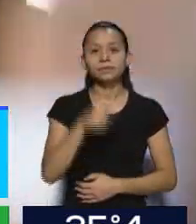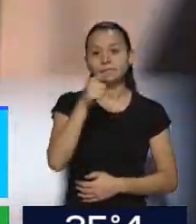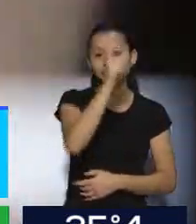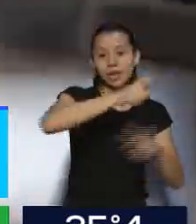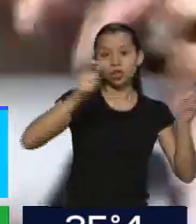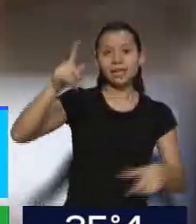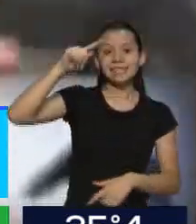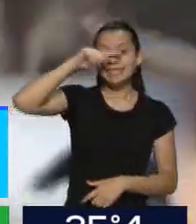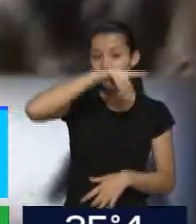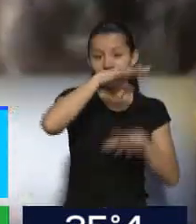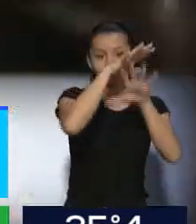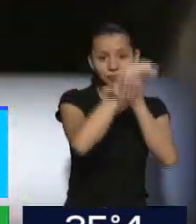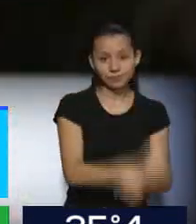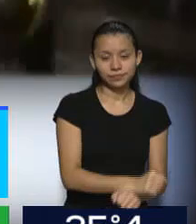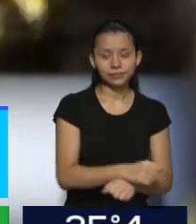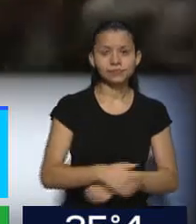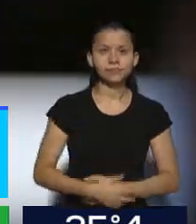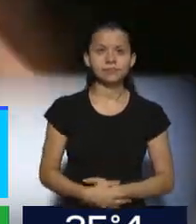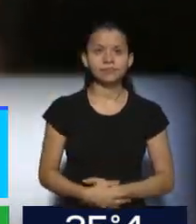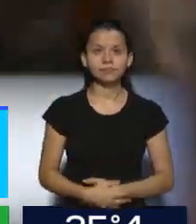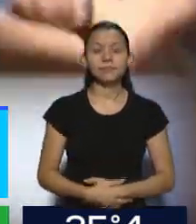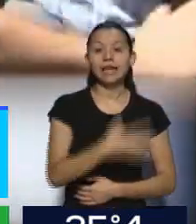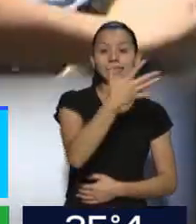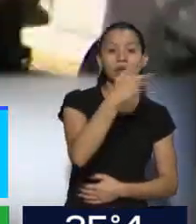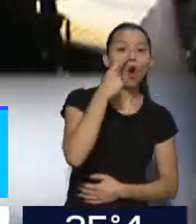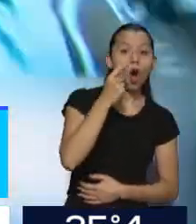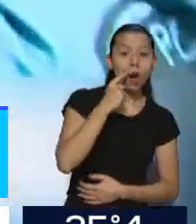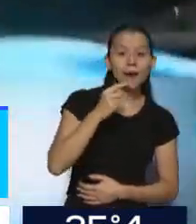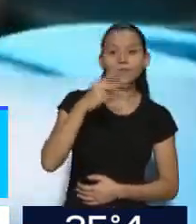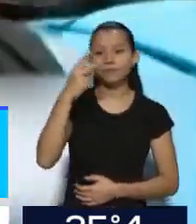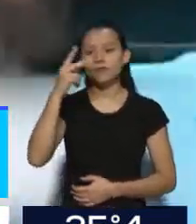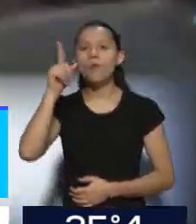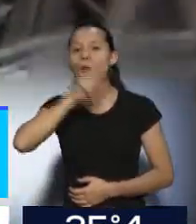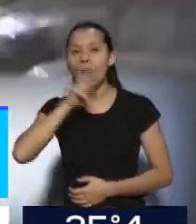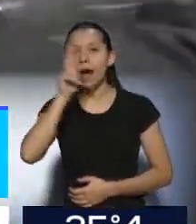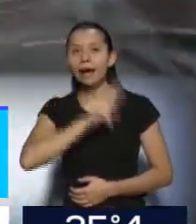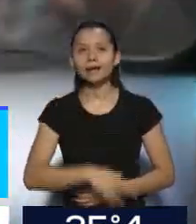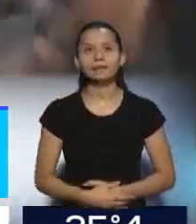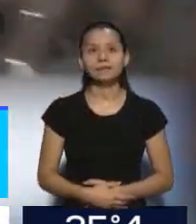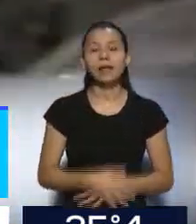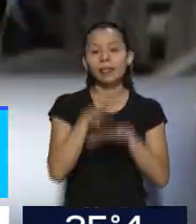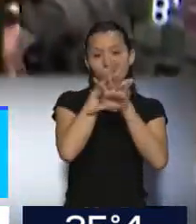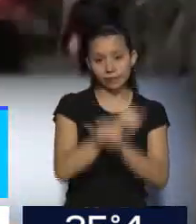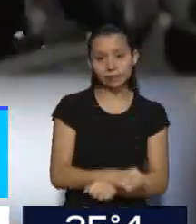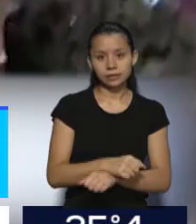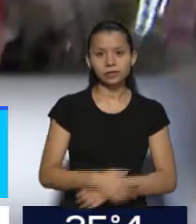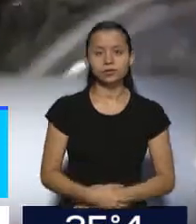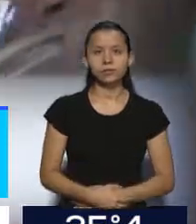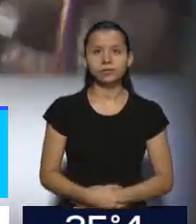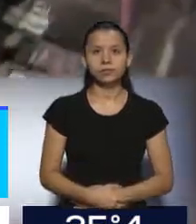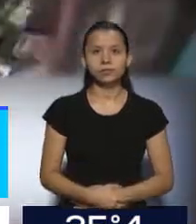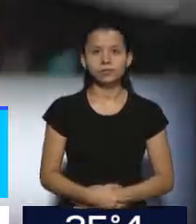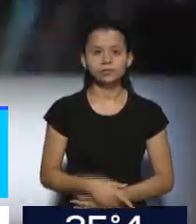En total, 5 hombres, 2 mujeres que fueron detenidos. En el momento en el que se comenzaba a dar